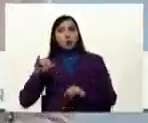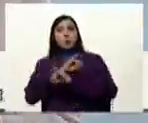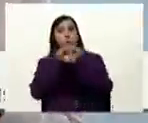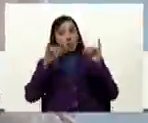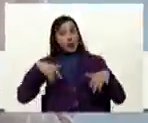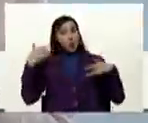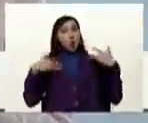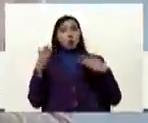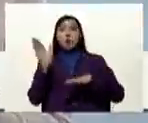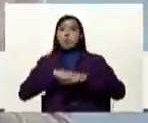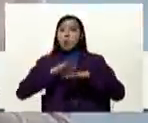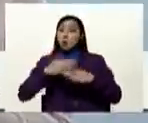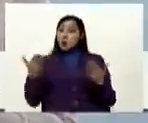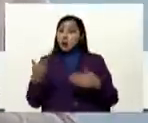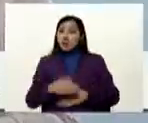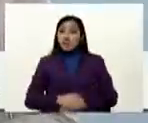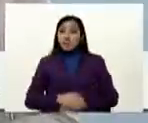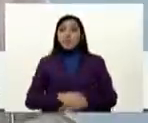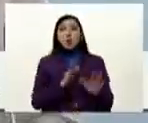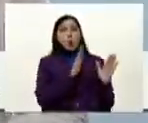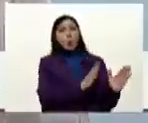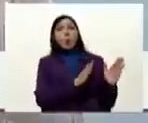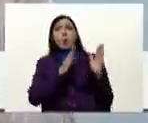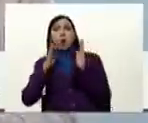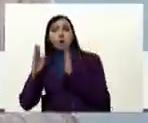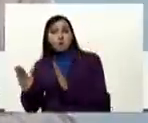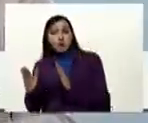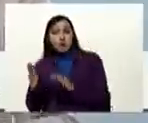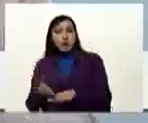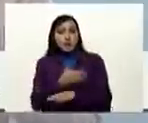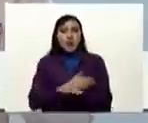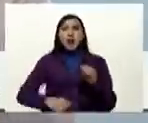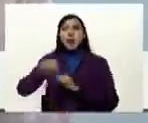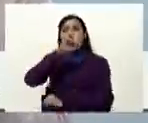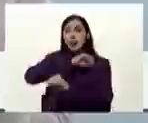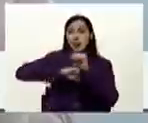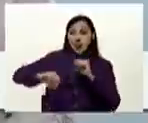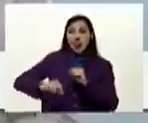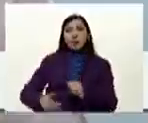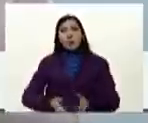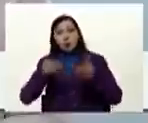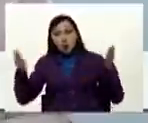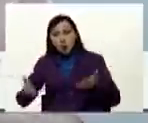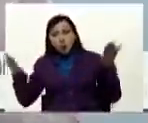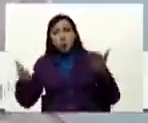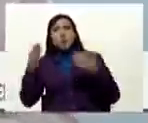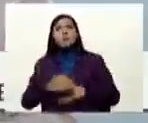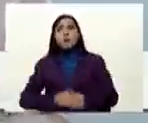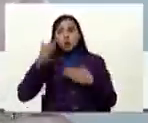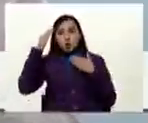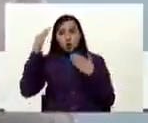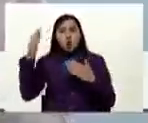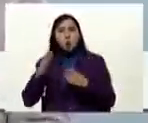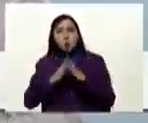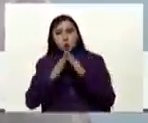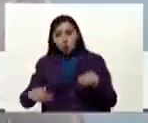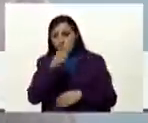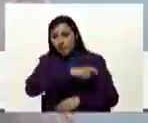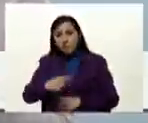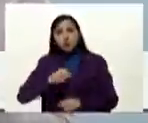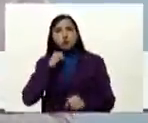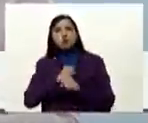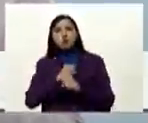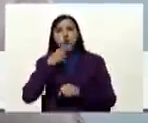contentos, porque estamos pasando de una etapa de la resistencia a la insurgencia. Un saludo por parte de todos los trabajadores